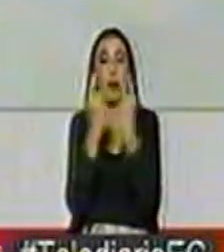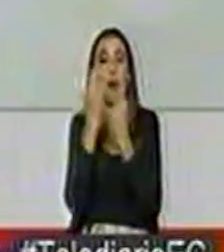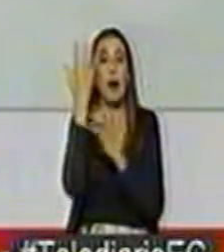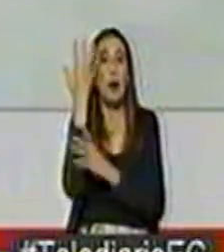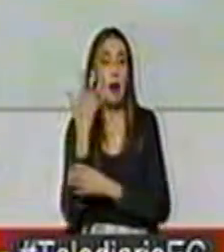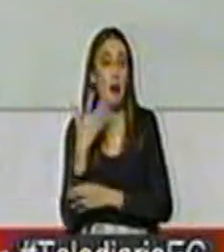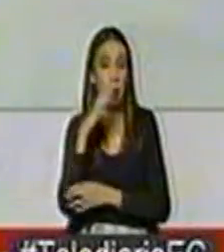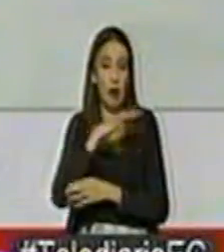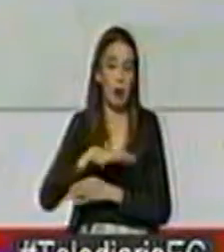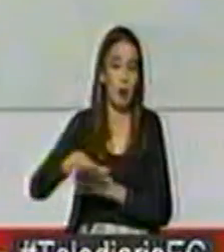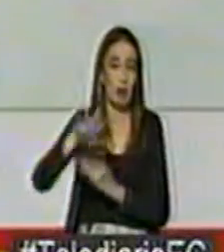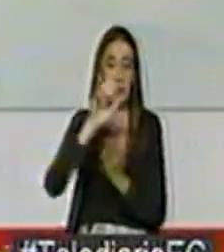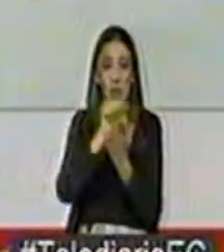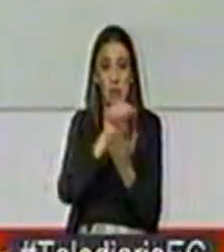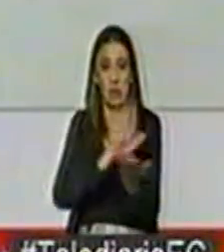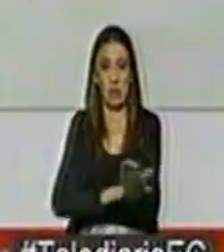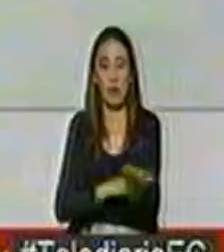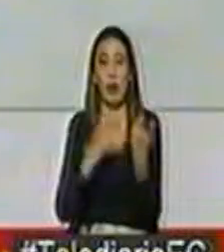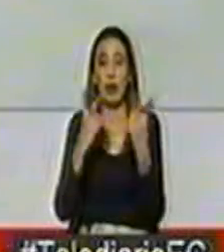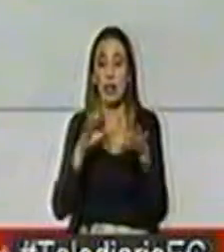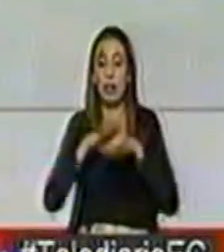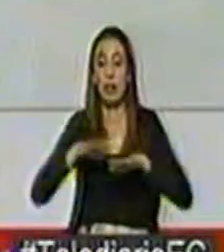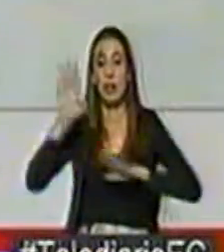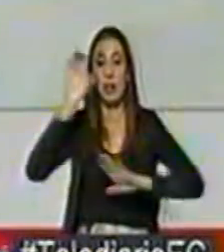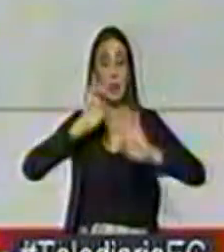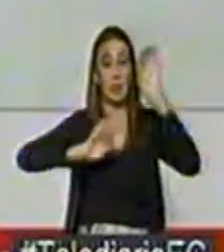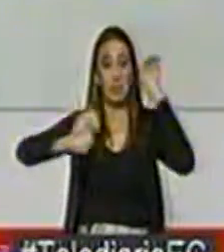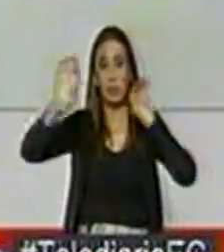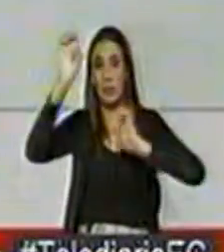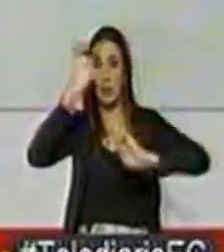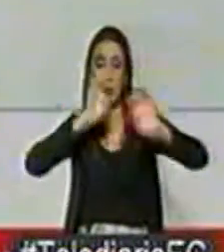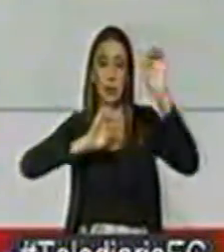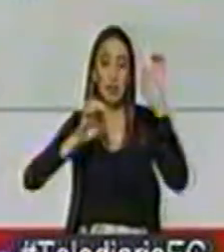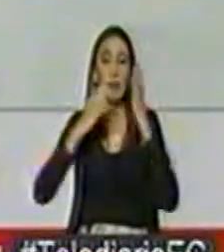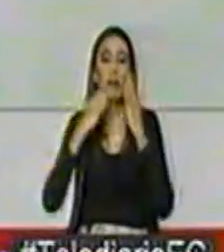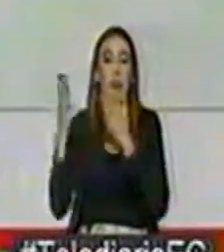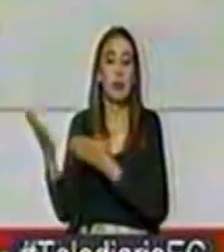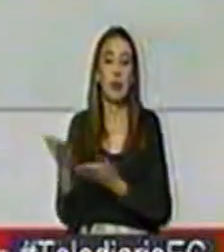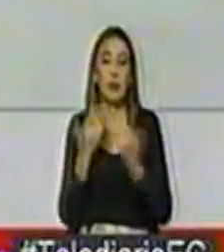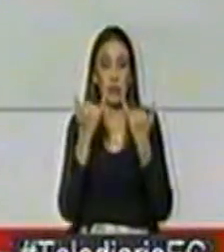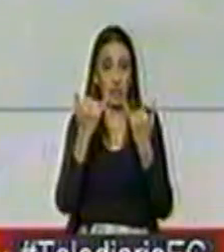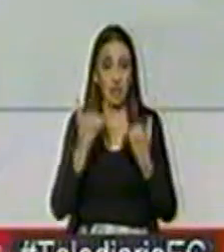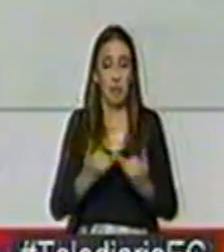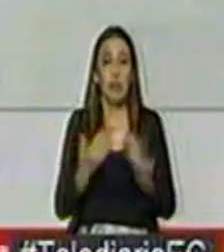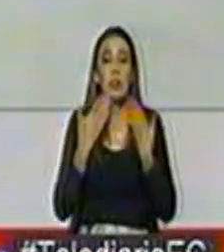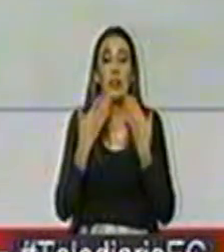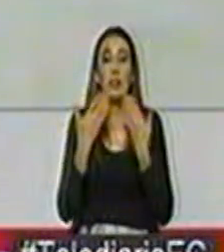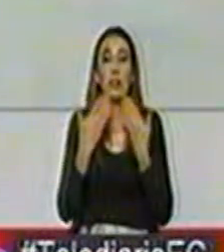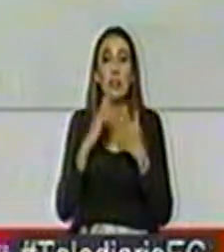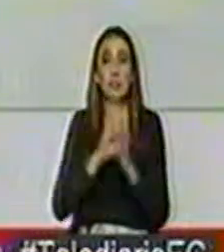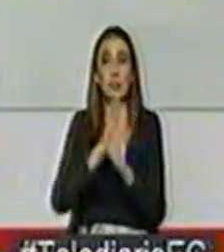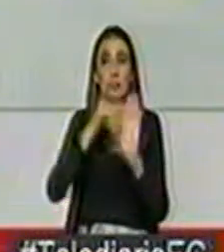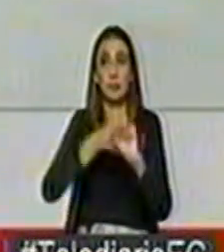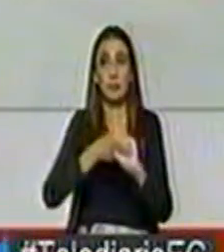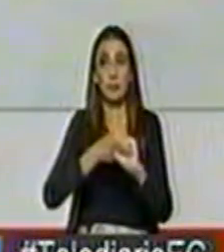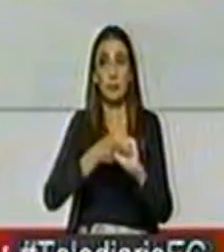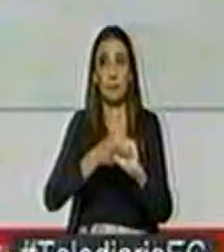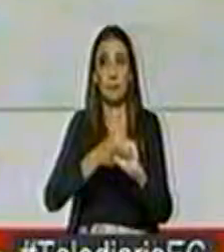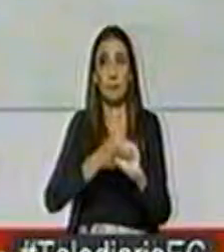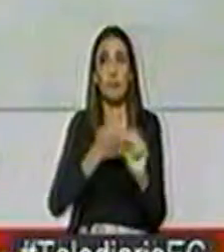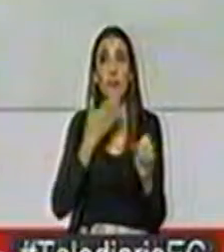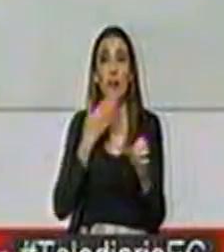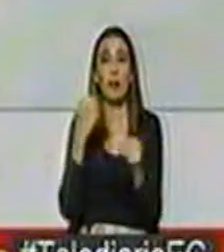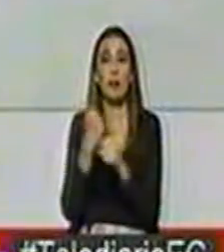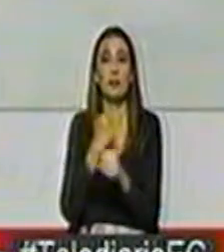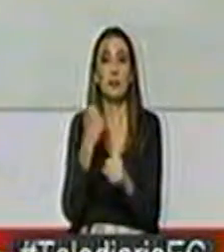el envío de dicha propuesta, además de una evaluación por parte de cada uno de los ministros que asisten a este evento. Sobre el trabajo que